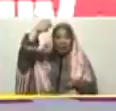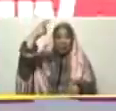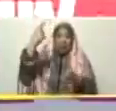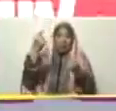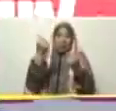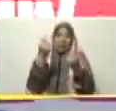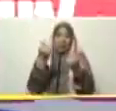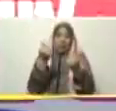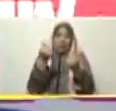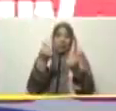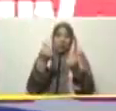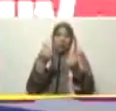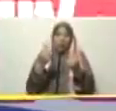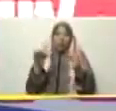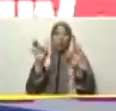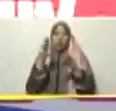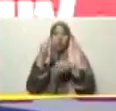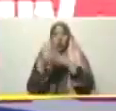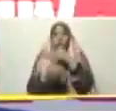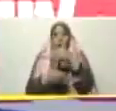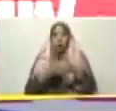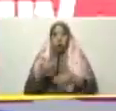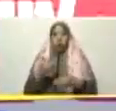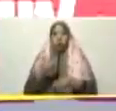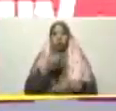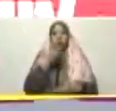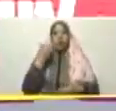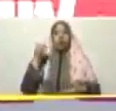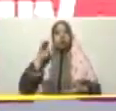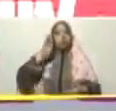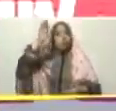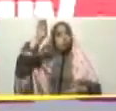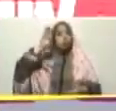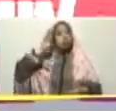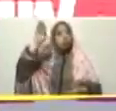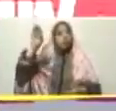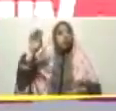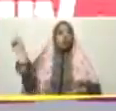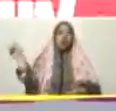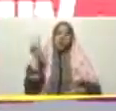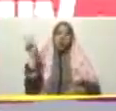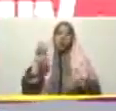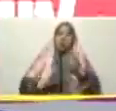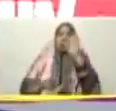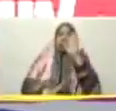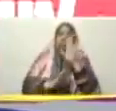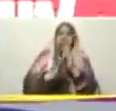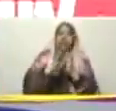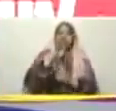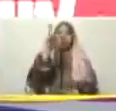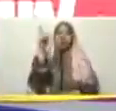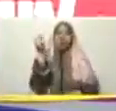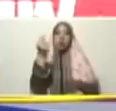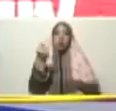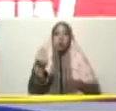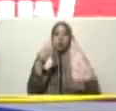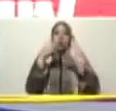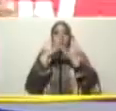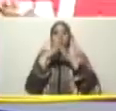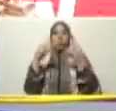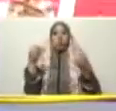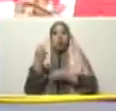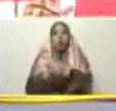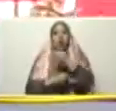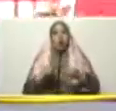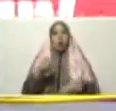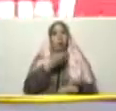cómo se va a recuperar la generación de riqueza y el crecimiento a la economía iremos mejorando todo lo que hay